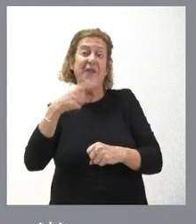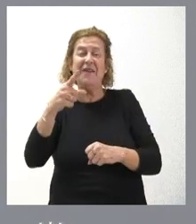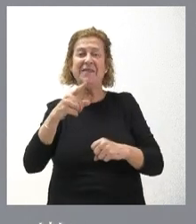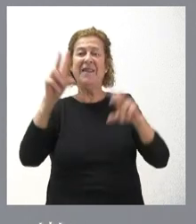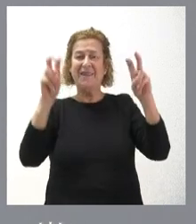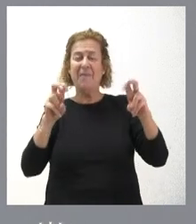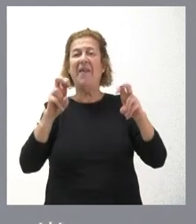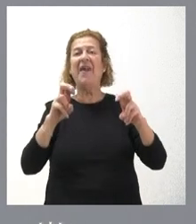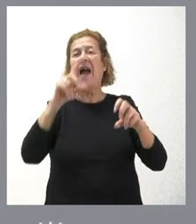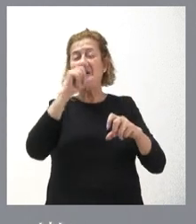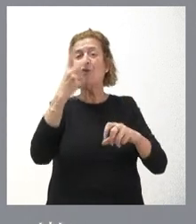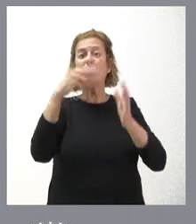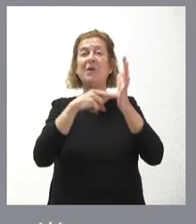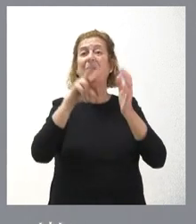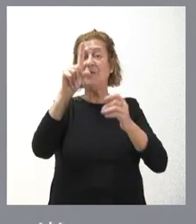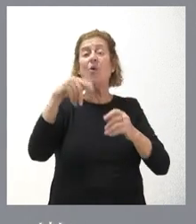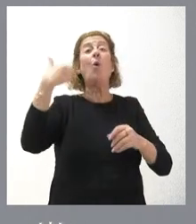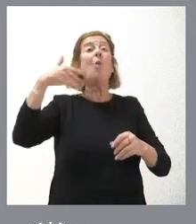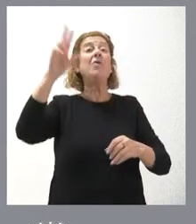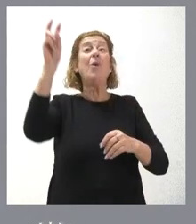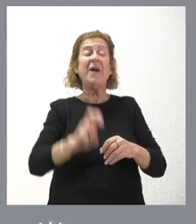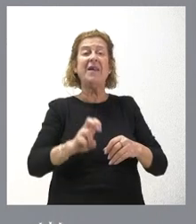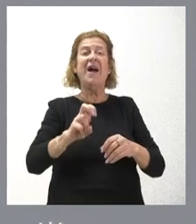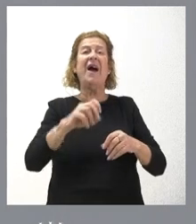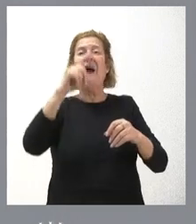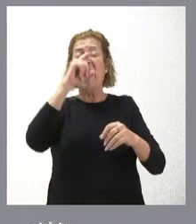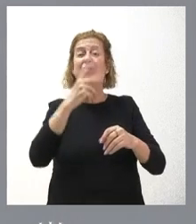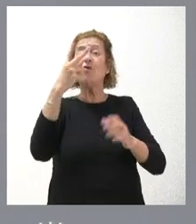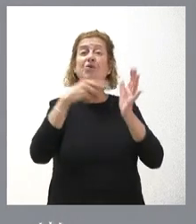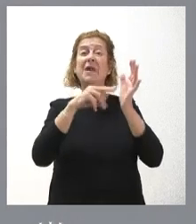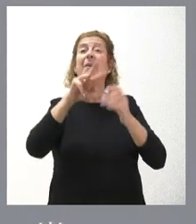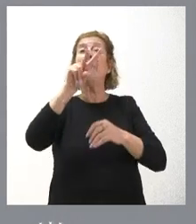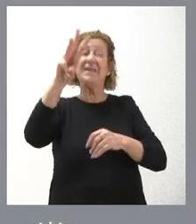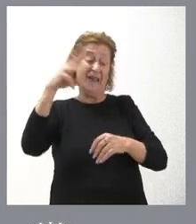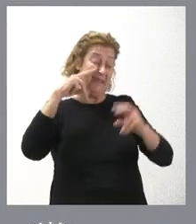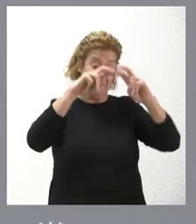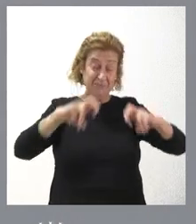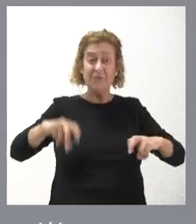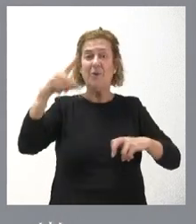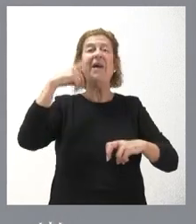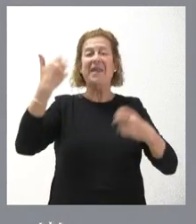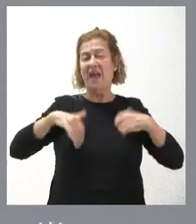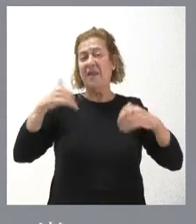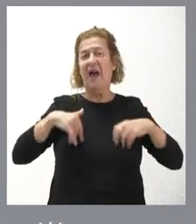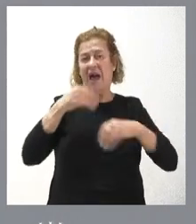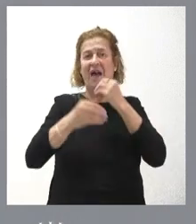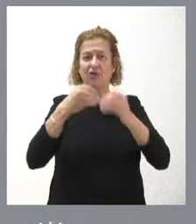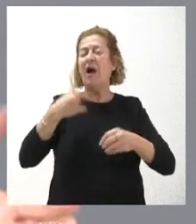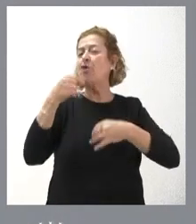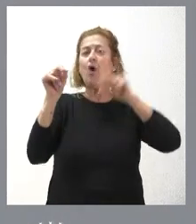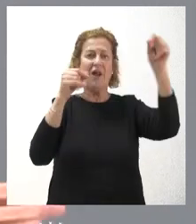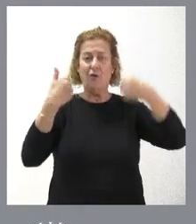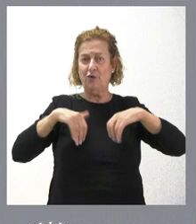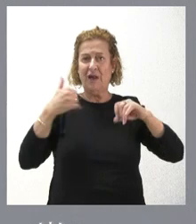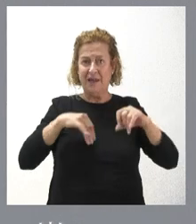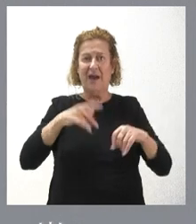cuentas del 21 es algo que cuando venga el año 23 ya haga es análisis Pues comprobará el consejo de cuentas que ya lo hemos corregido y por tanto agradecemos Las